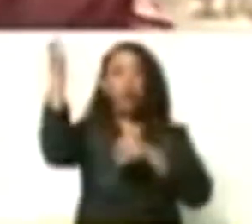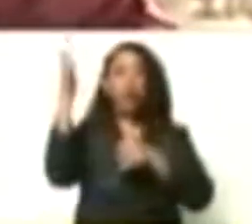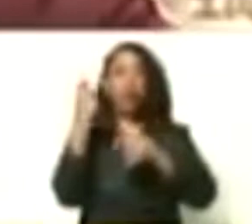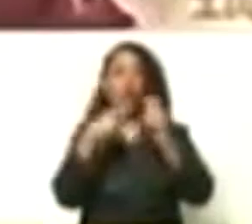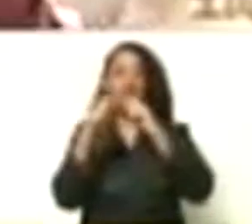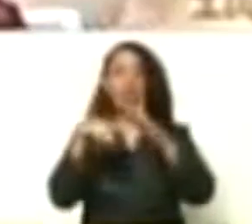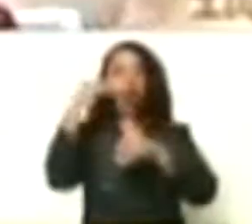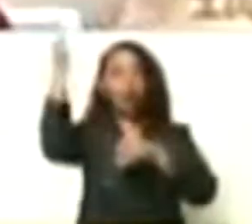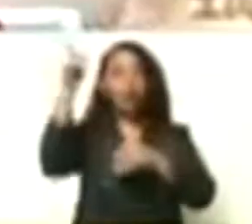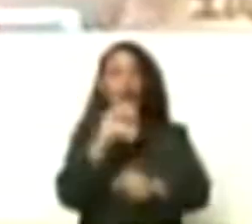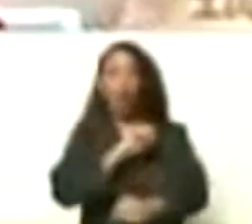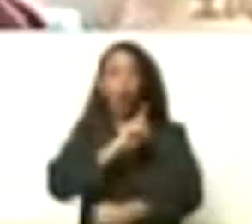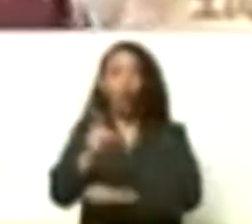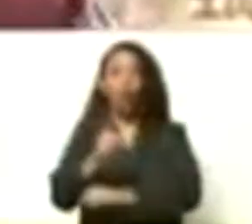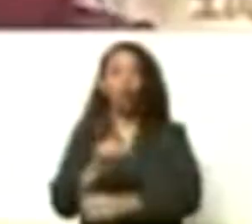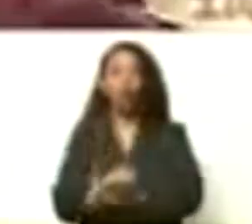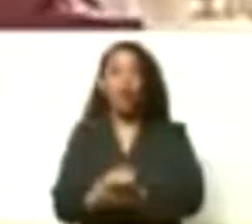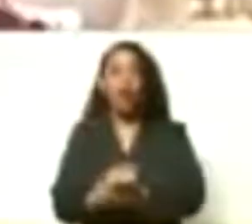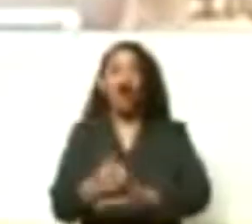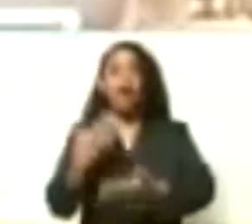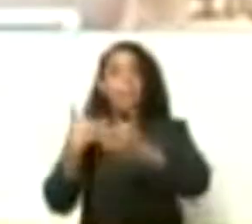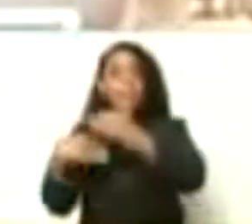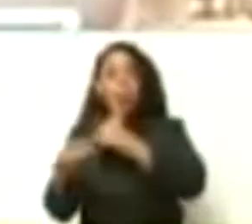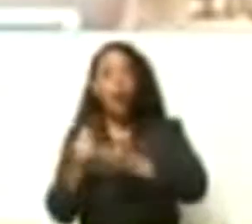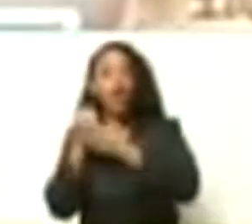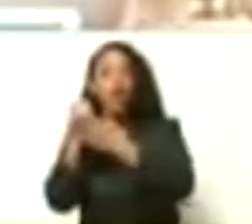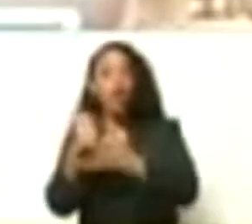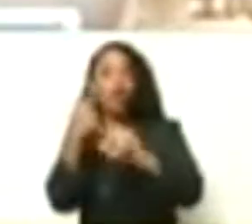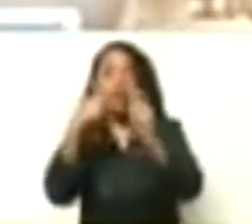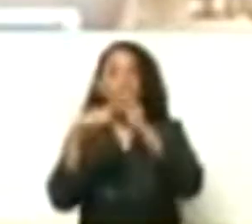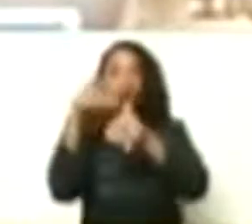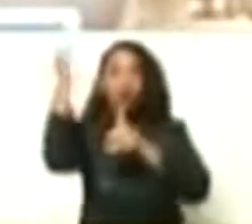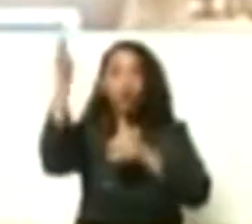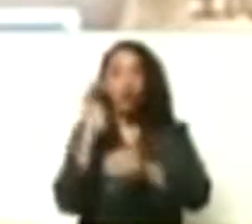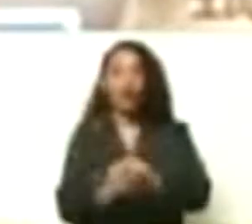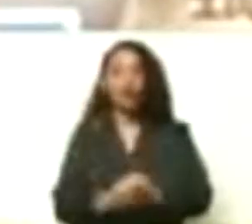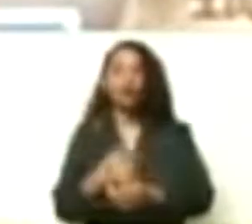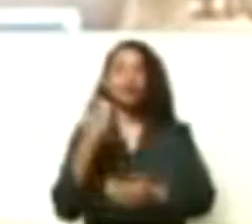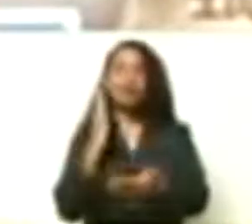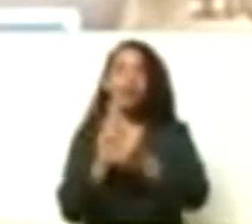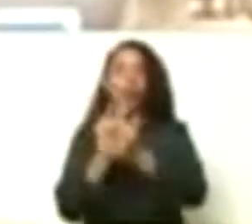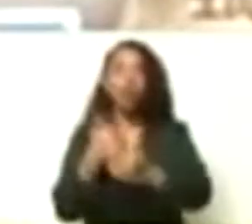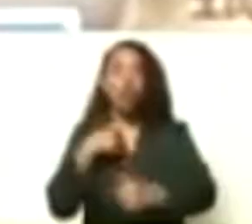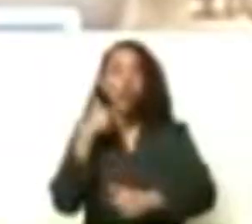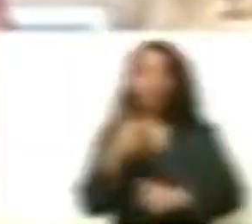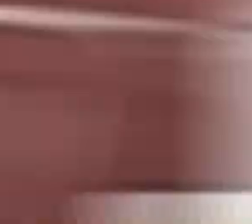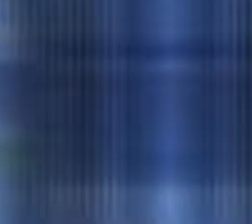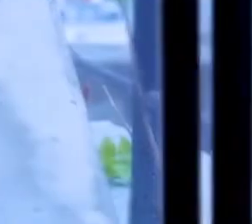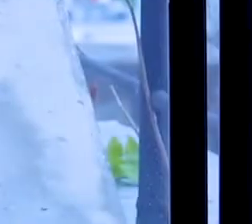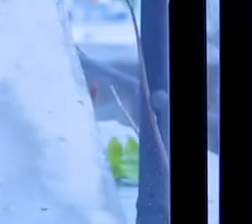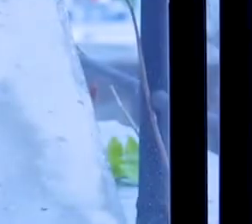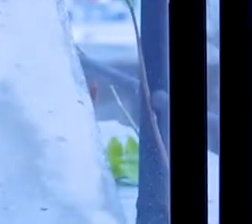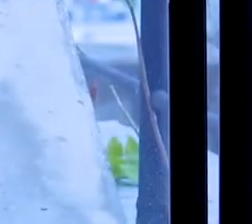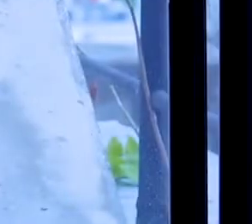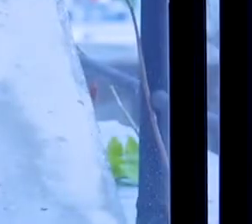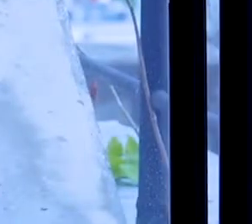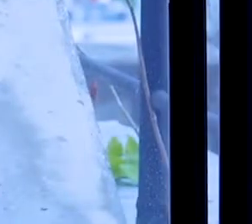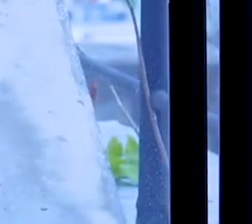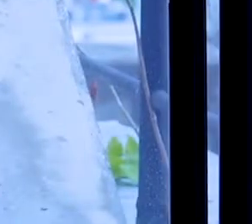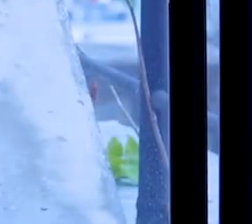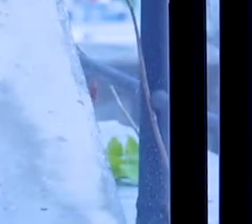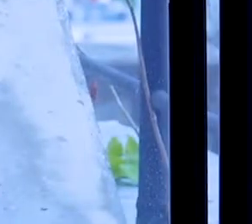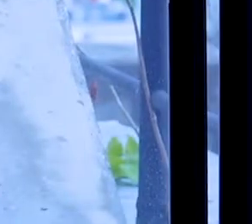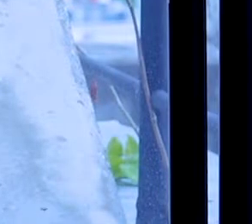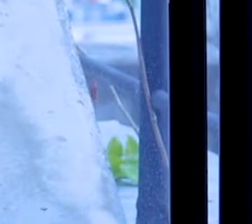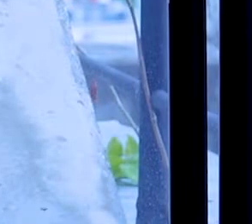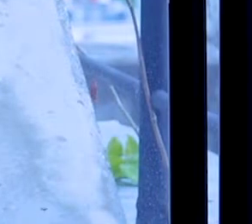Exportar, es la orden. Vamos a ayudar a la exportación. Siempre he dicho, hay que construir la vocación exportadora. Durante la actividad, el